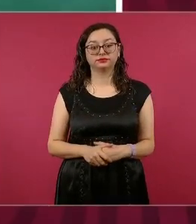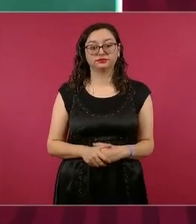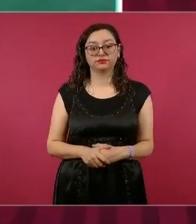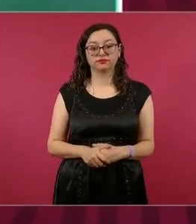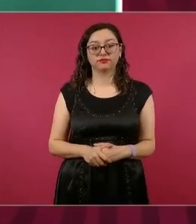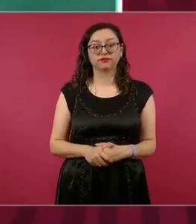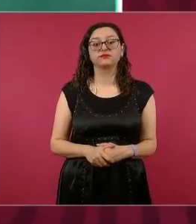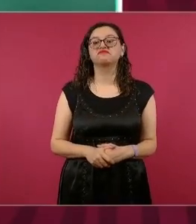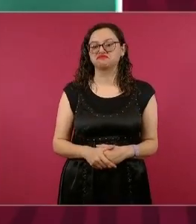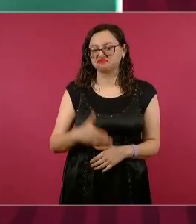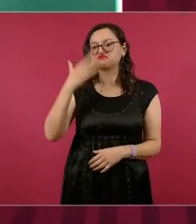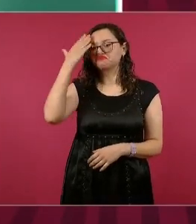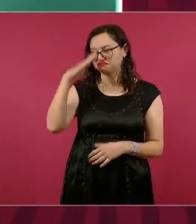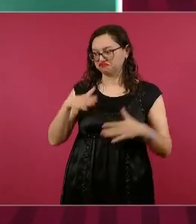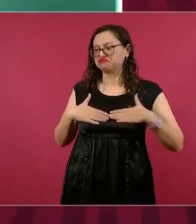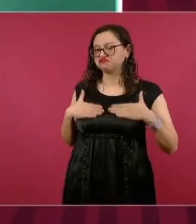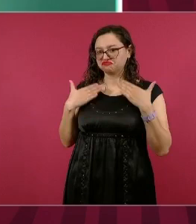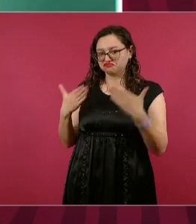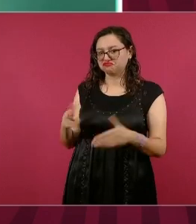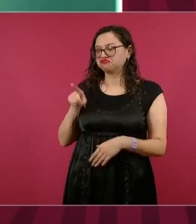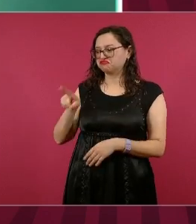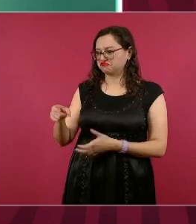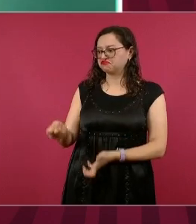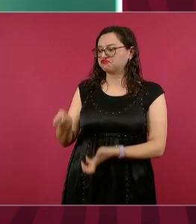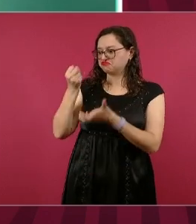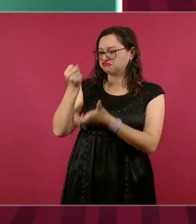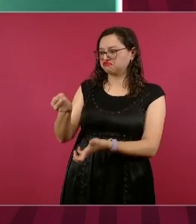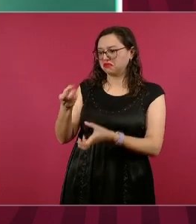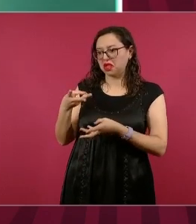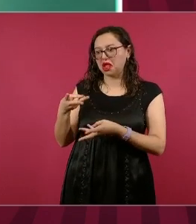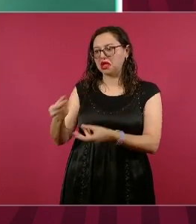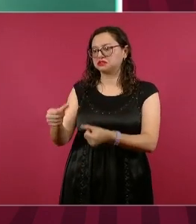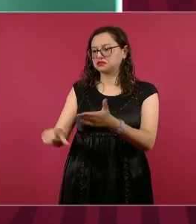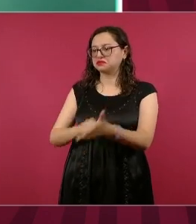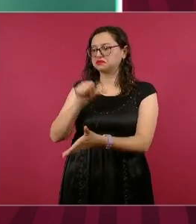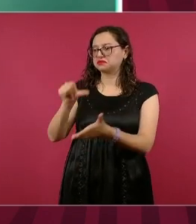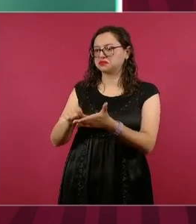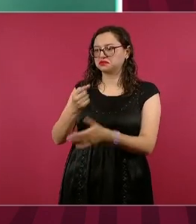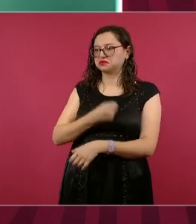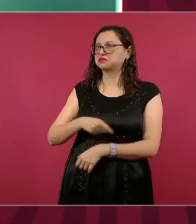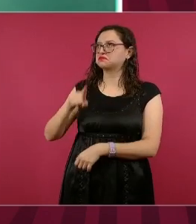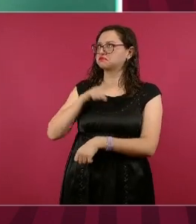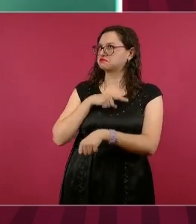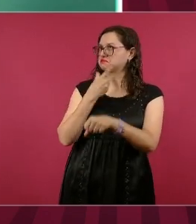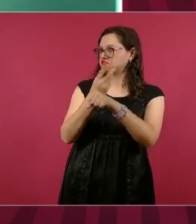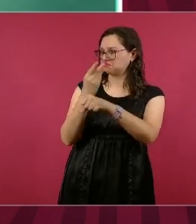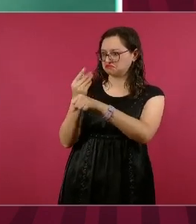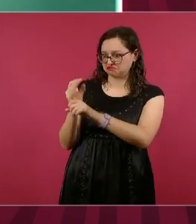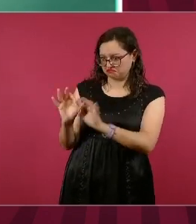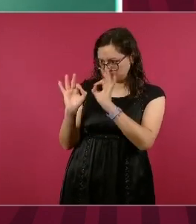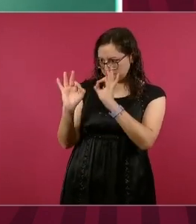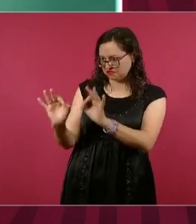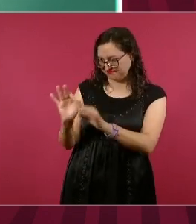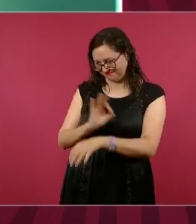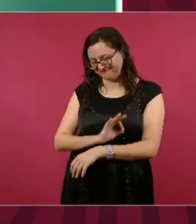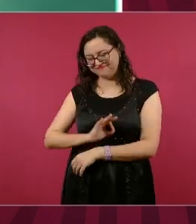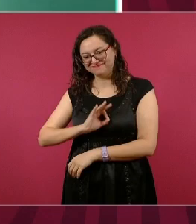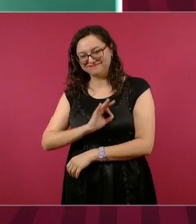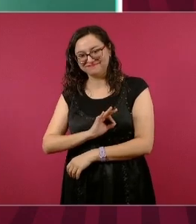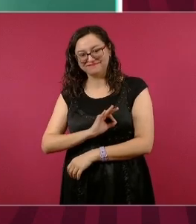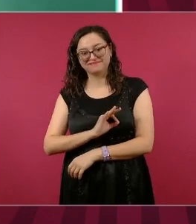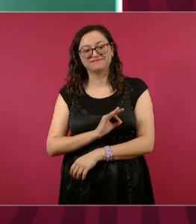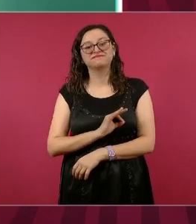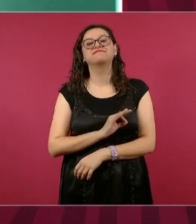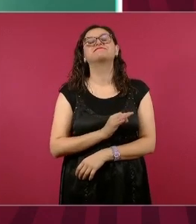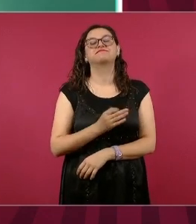Noelia, sé que van a hacer el mejor uso posible de estos recursos para el beneficio de su centro de salud. Enhorabuena para ustedes. Y presidente, de